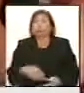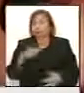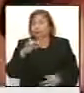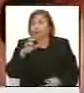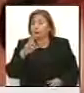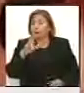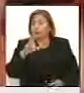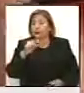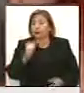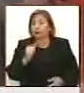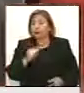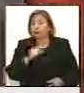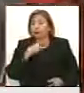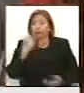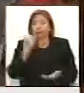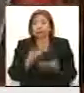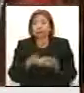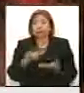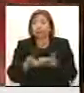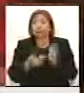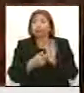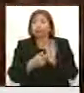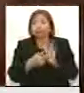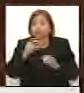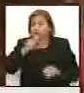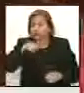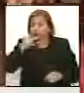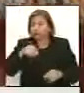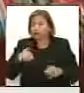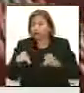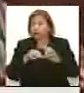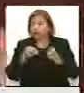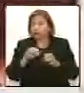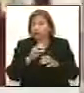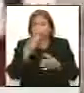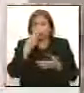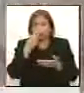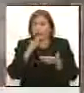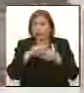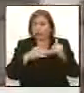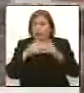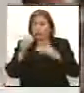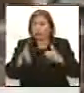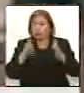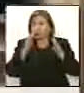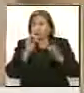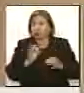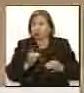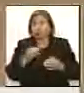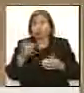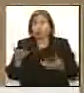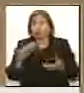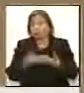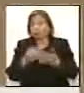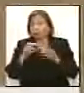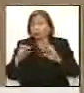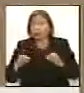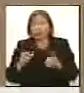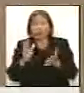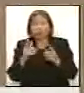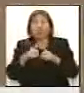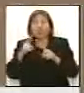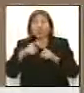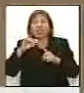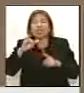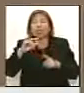la UGEL 16, donde constató que se requiere realizar el proceso del saneamiento físico-legal de los predios educativos. Y